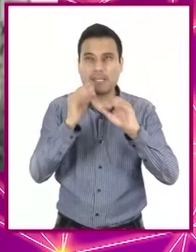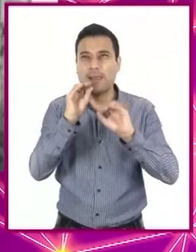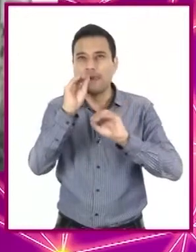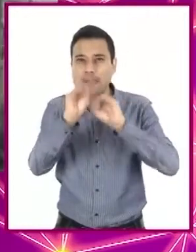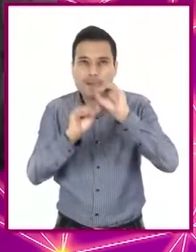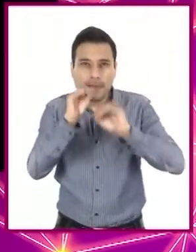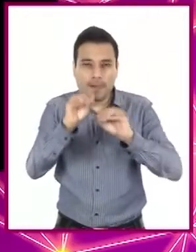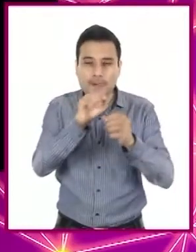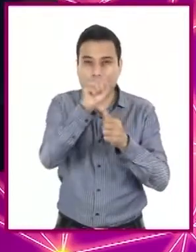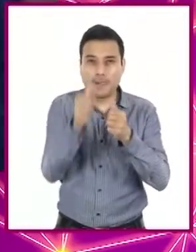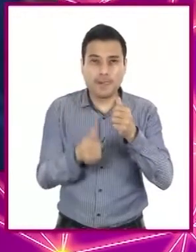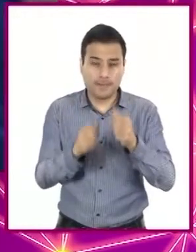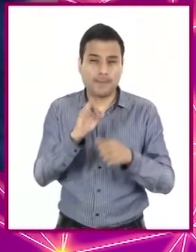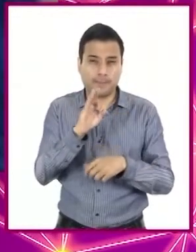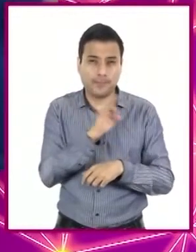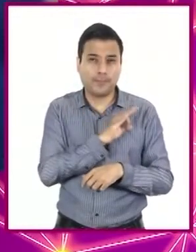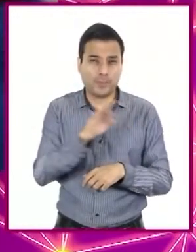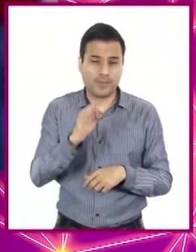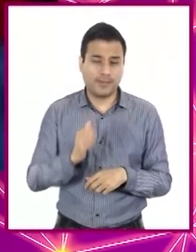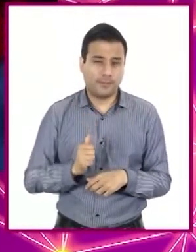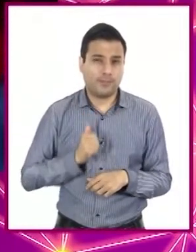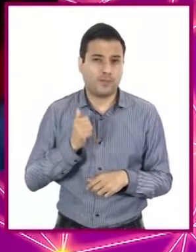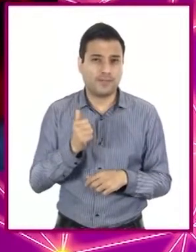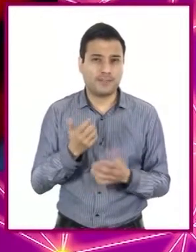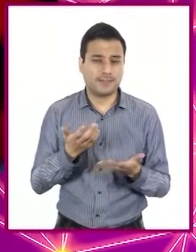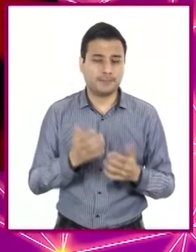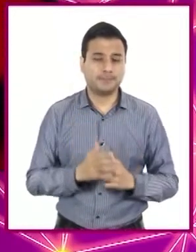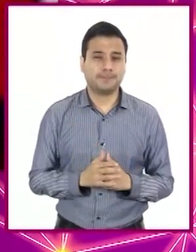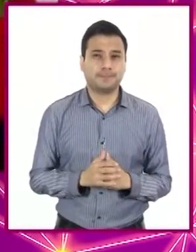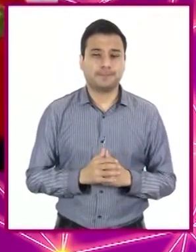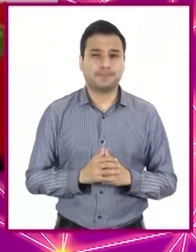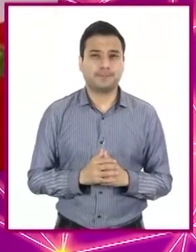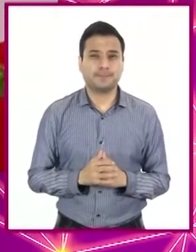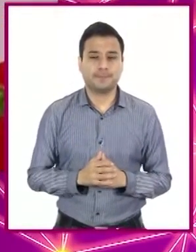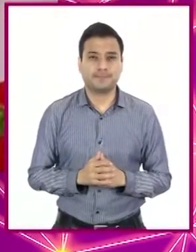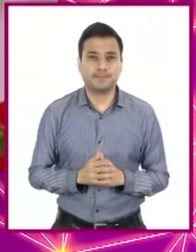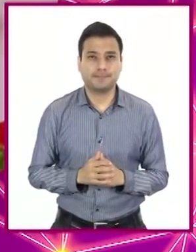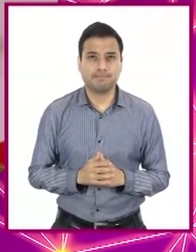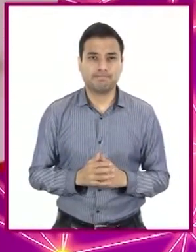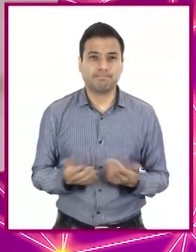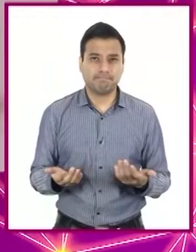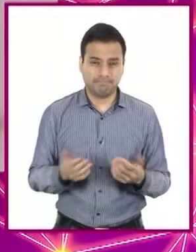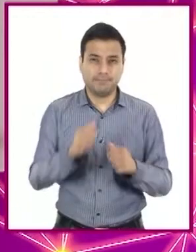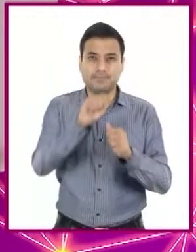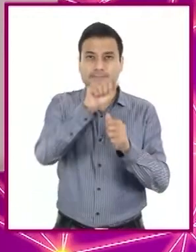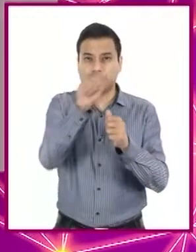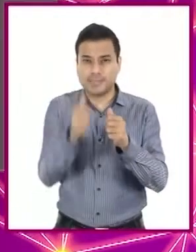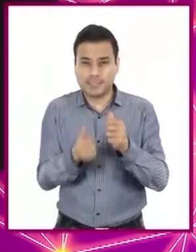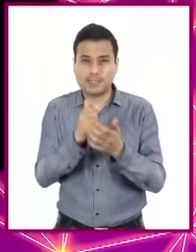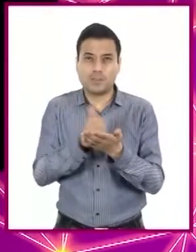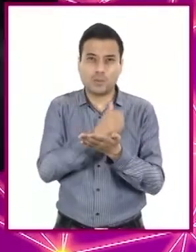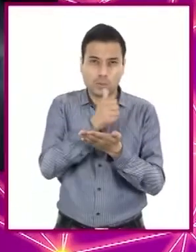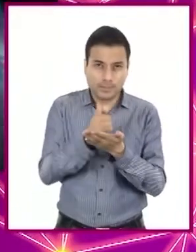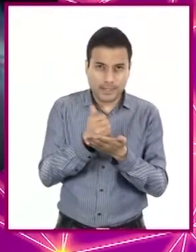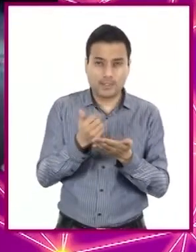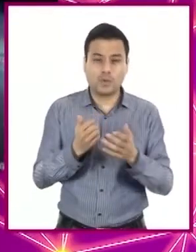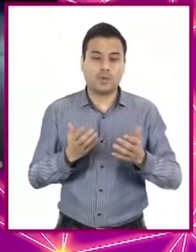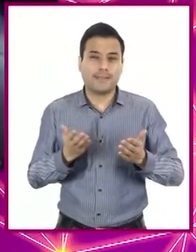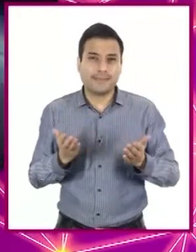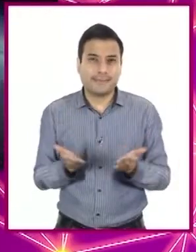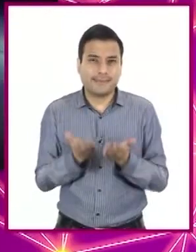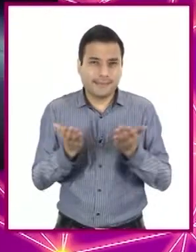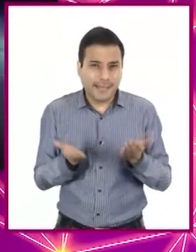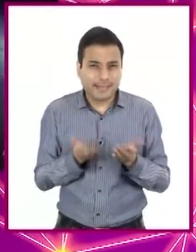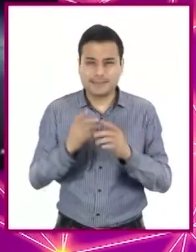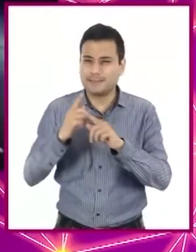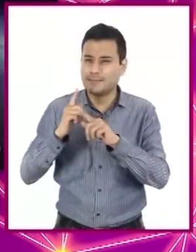expresión artística para el aprovechamiento cultural de la sociedad. Desde el arte urbano, la danza y otras expresiones artísticas